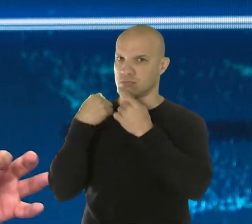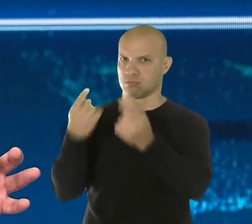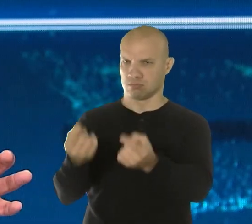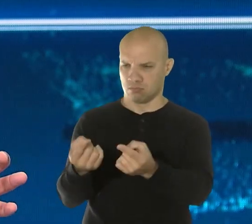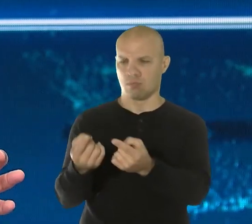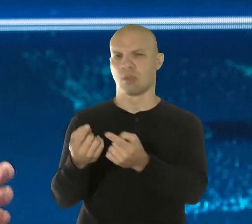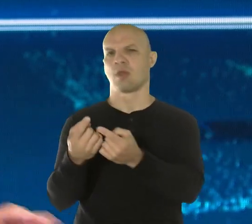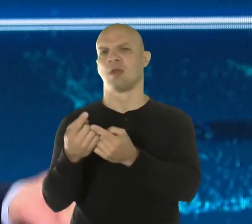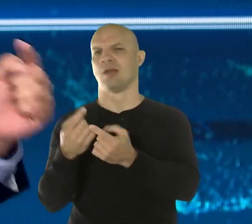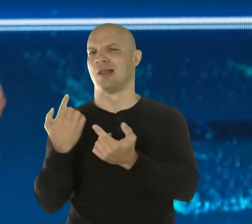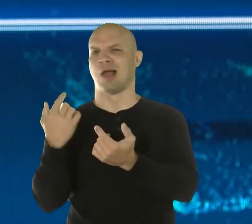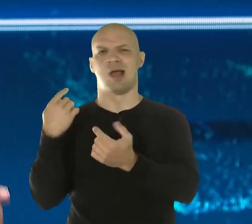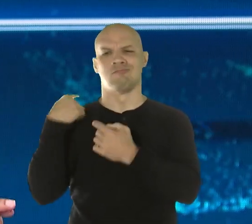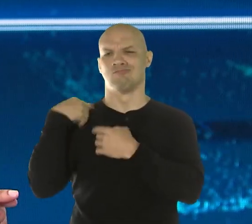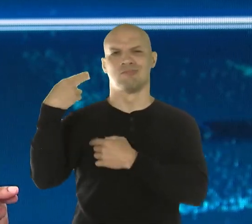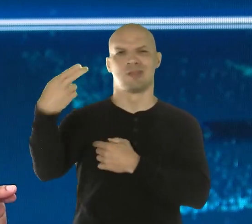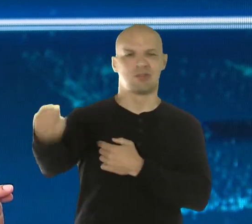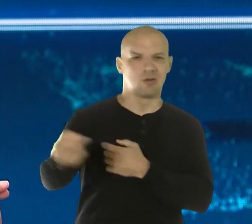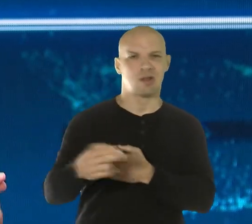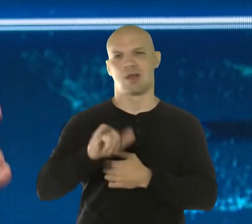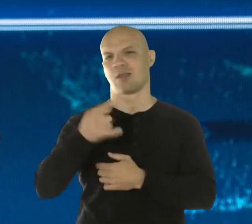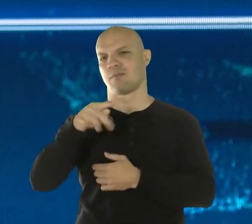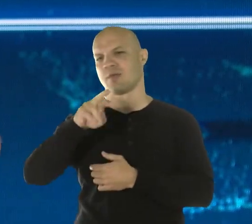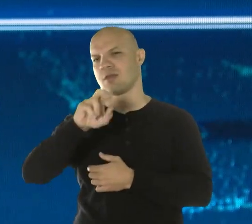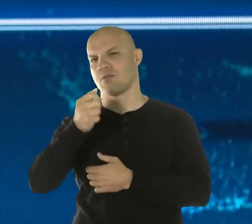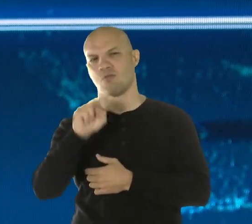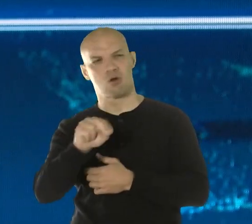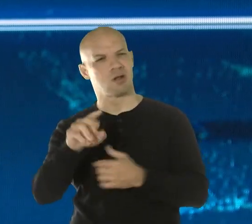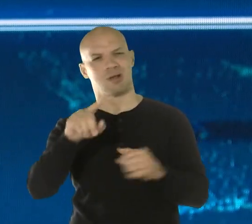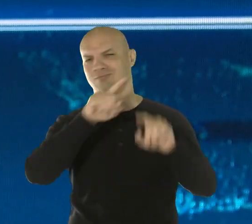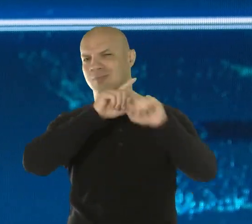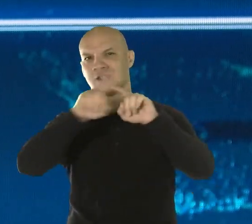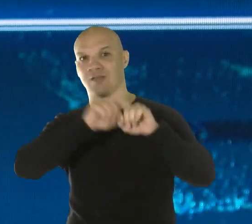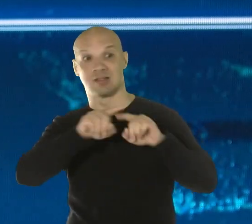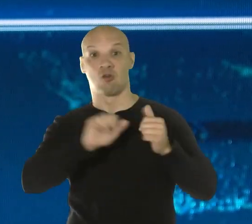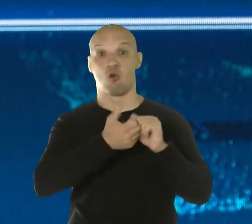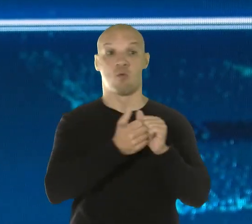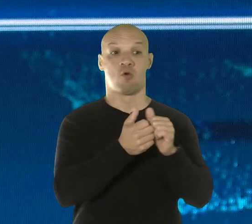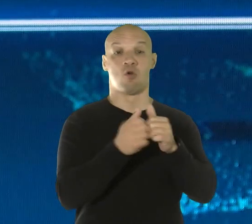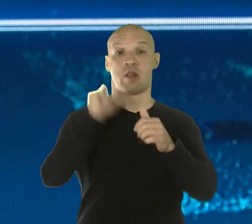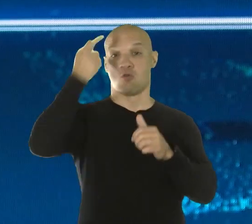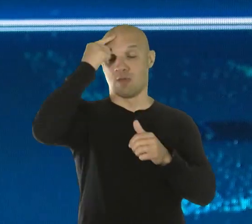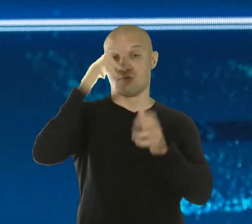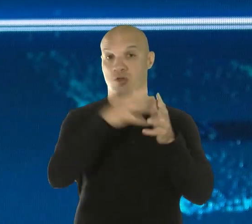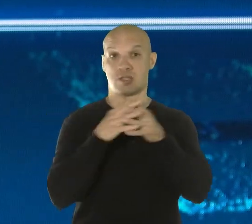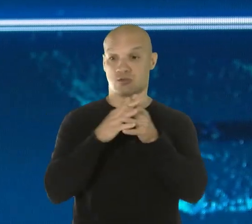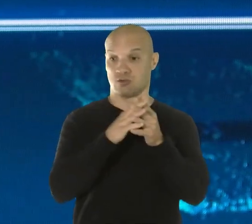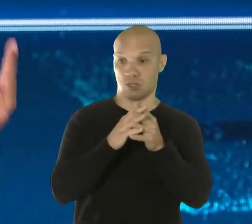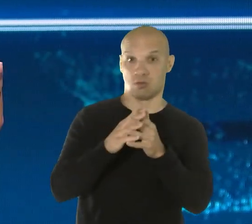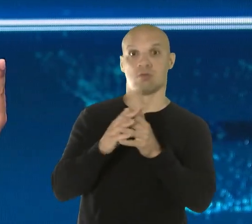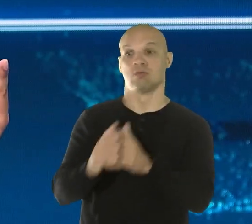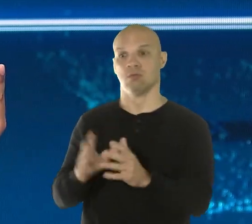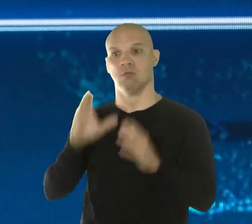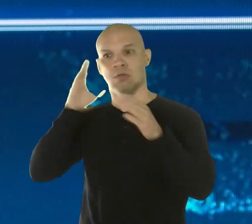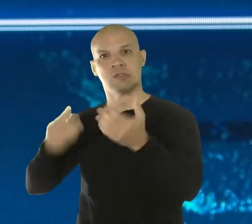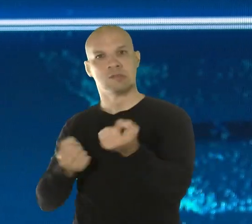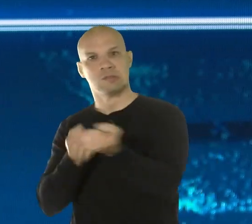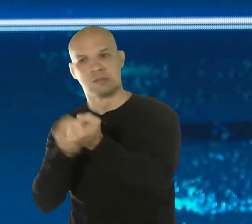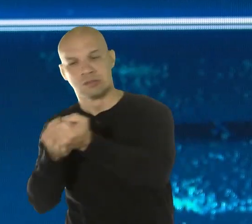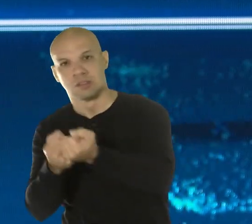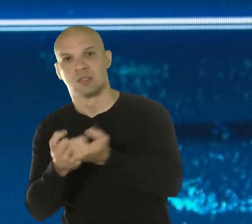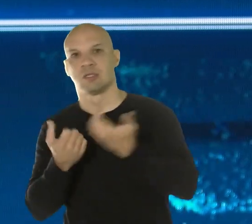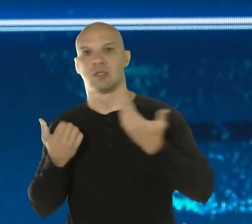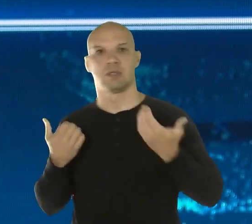2007, JP Morgan y la intervención del gobierno estadounidense es bien similar a Credit Suisse, gobierno suizo, Banco Central Europeo